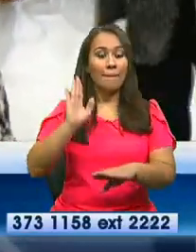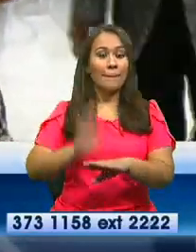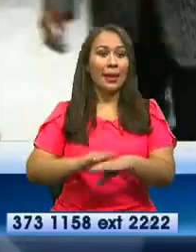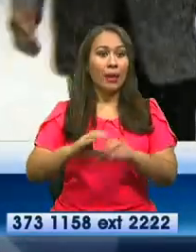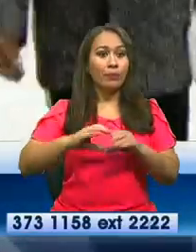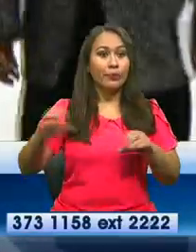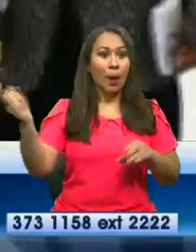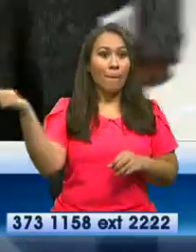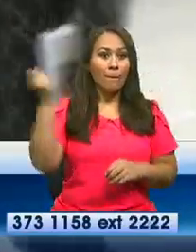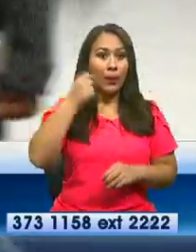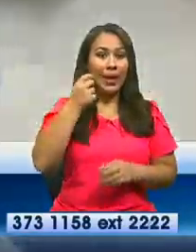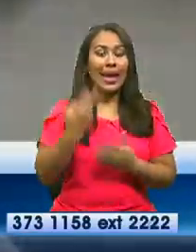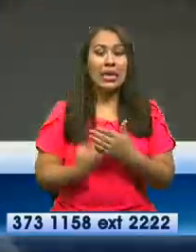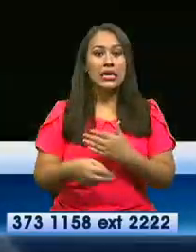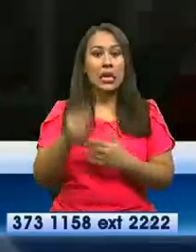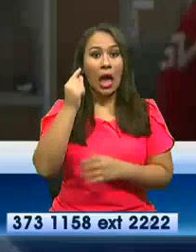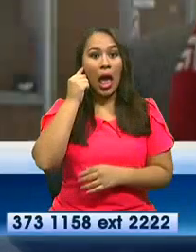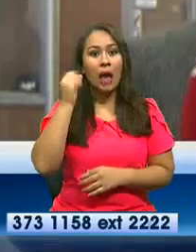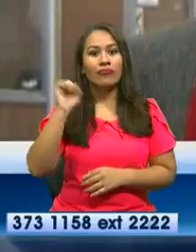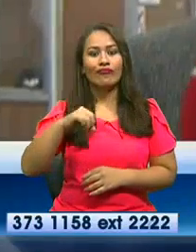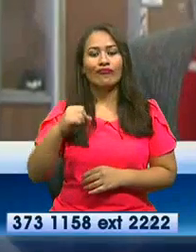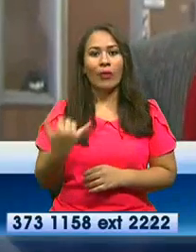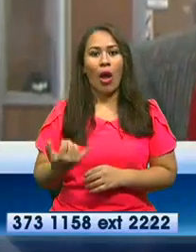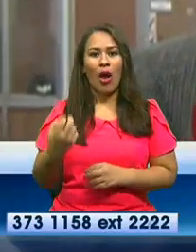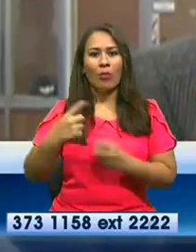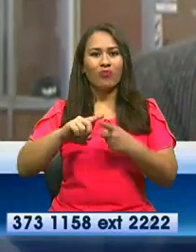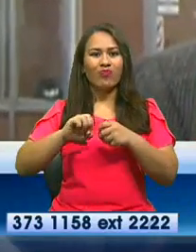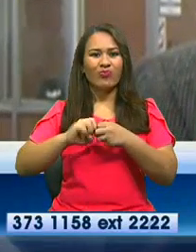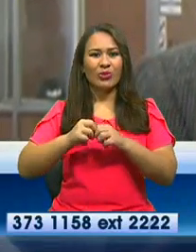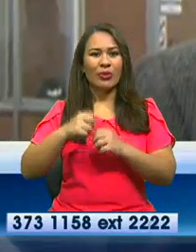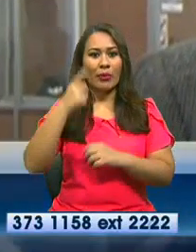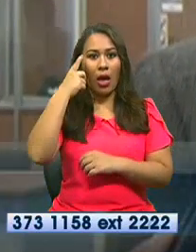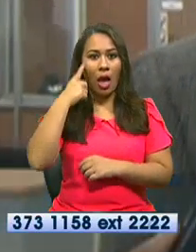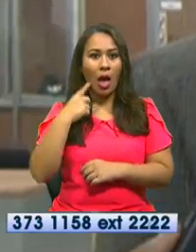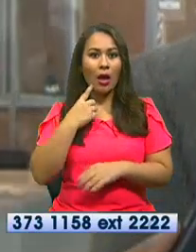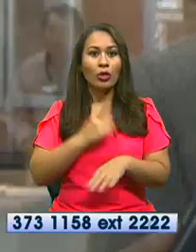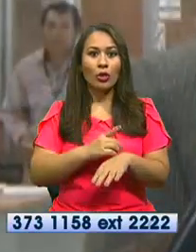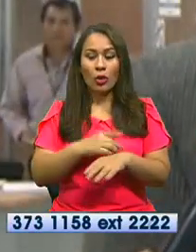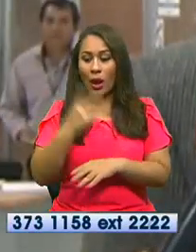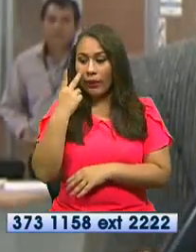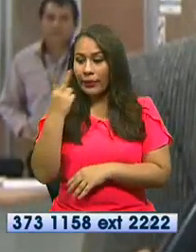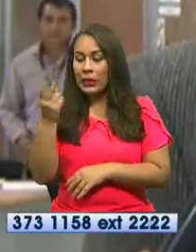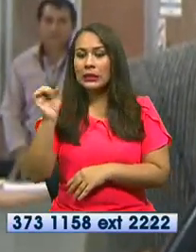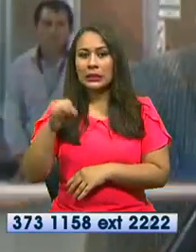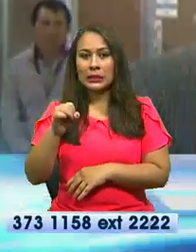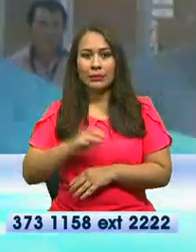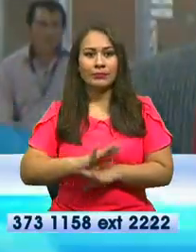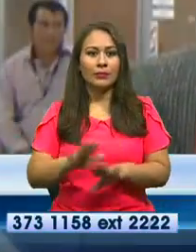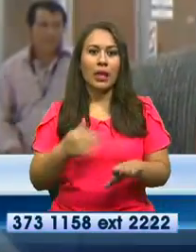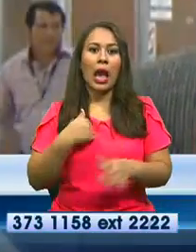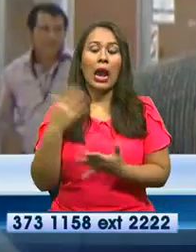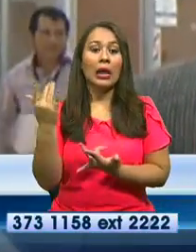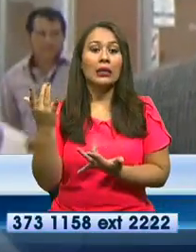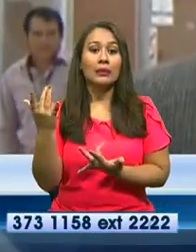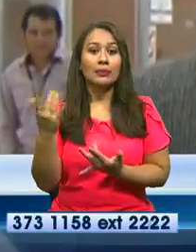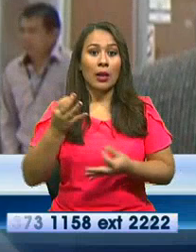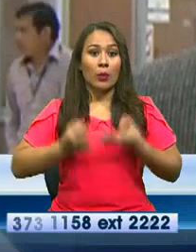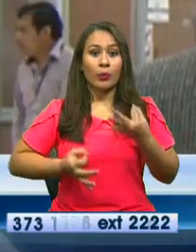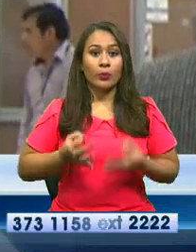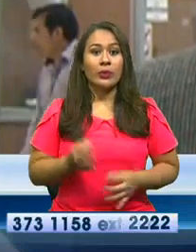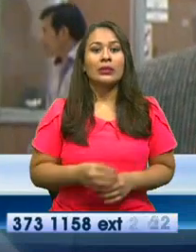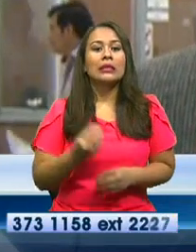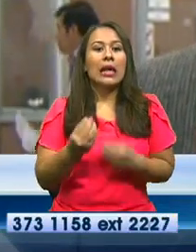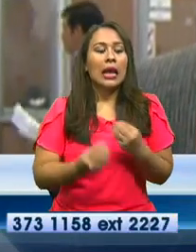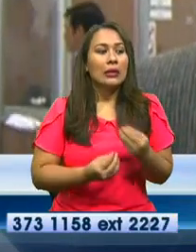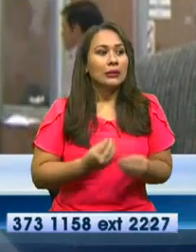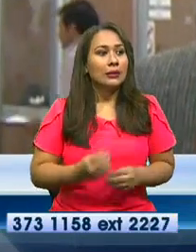cabeza a la hija y tiene unas lesiones o una herida en la cual ya se le hizo el reconocimiento médico. Ya puse conocimiento a lo de la policía judicial y ellos ya saben qué